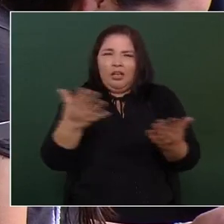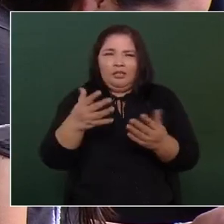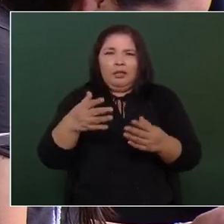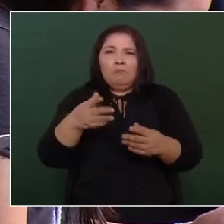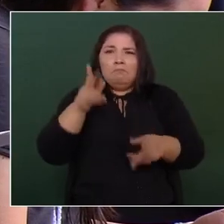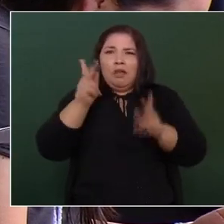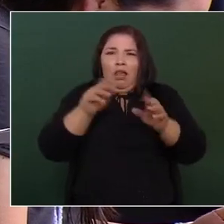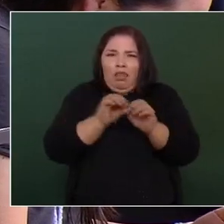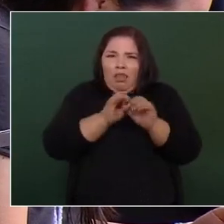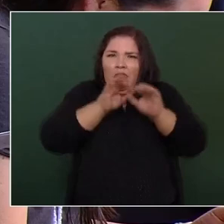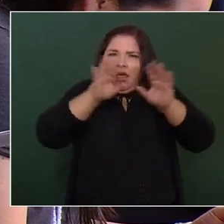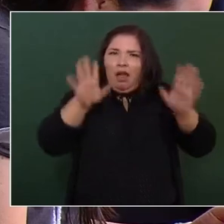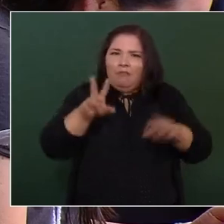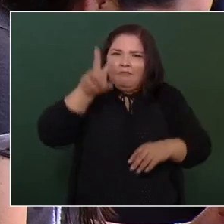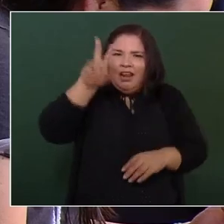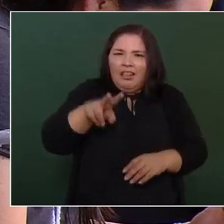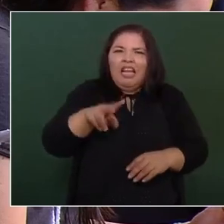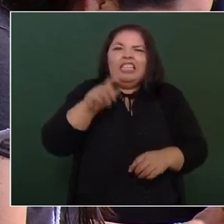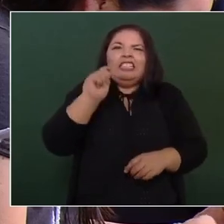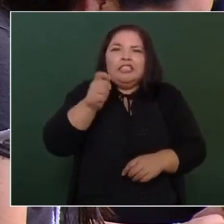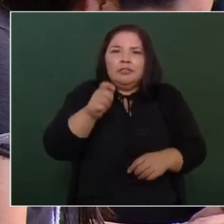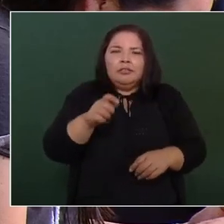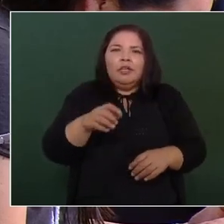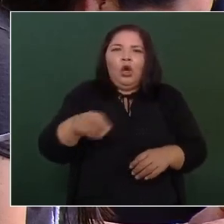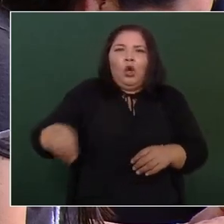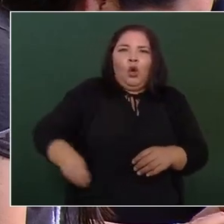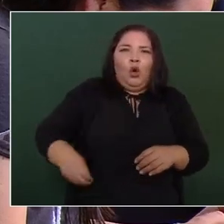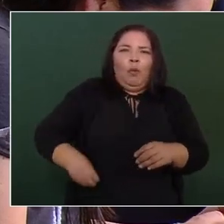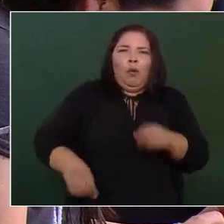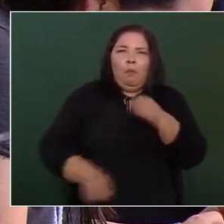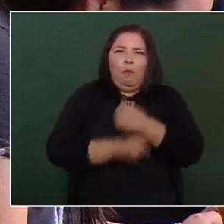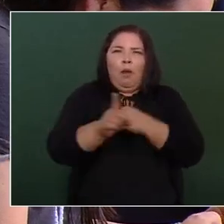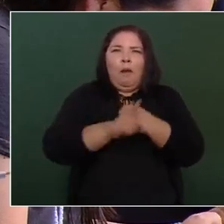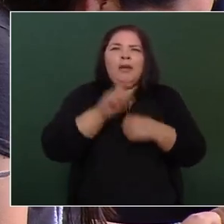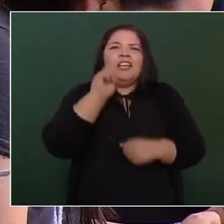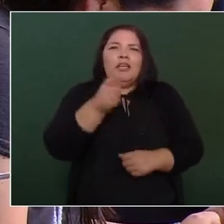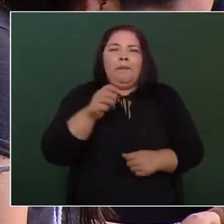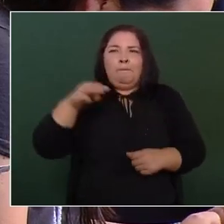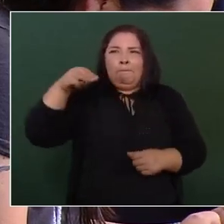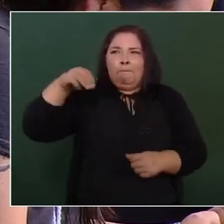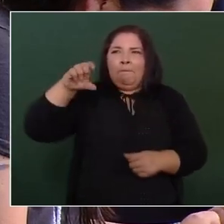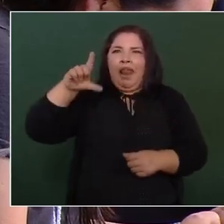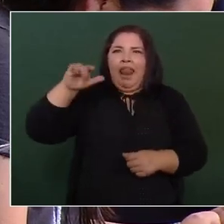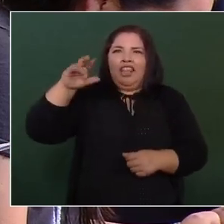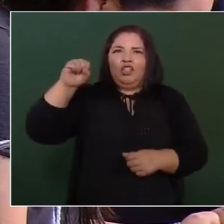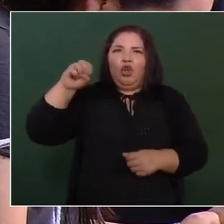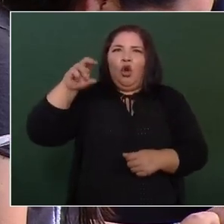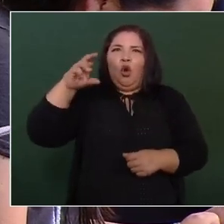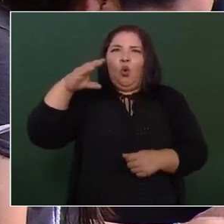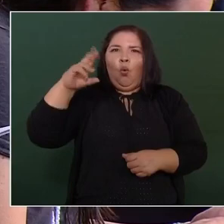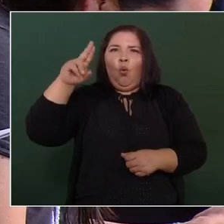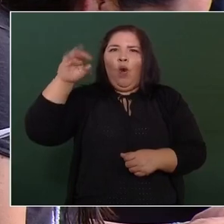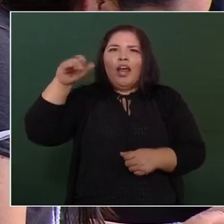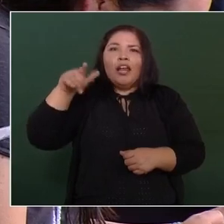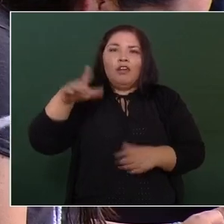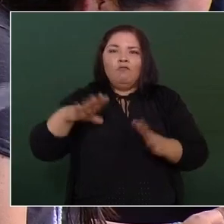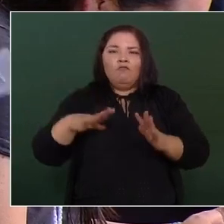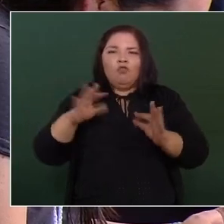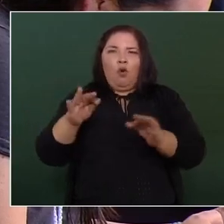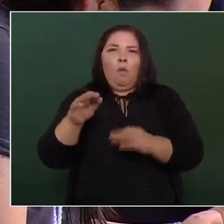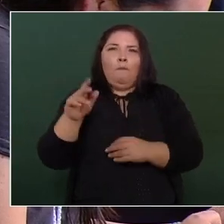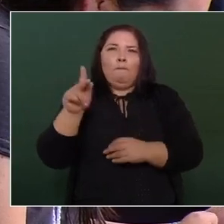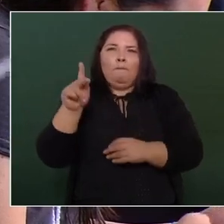claramente. Aquí la raíz y el problema se ha dado, y el problema ha sido Melecio Cuen, el ex rector, quien fundó un partido en